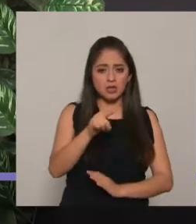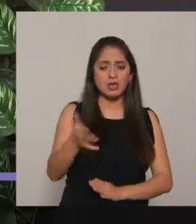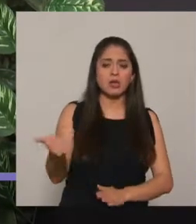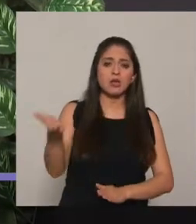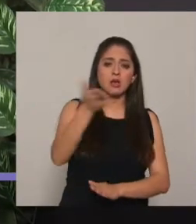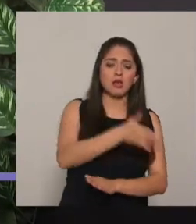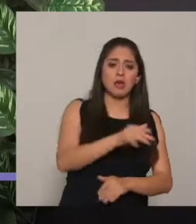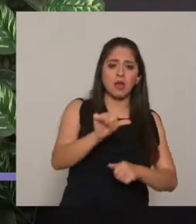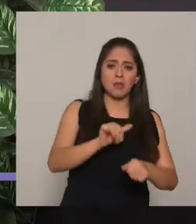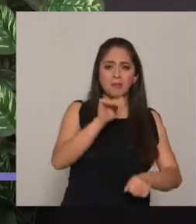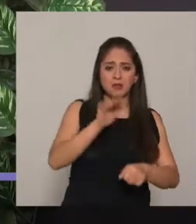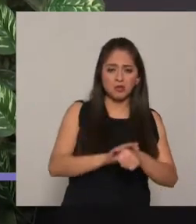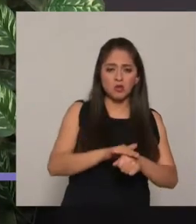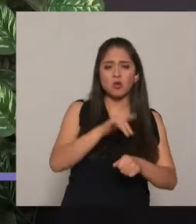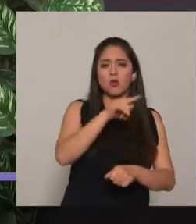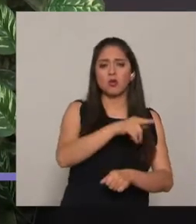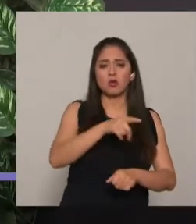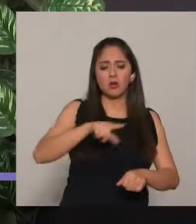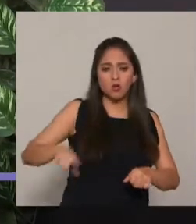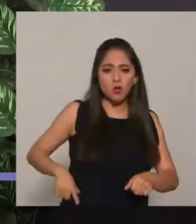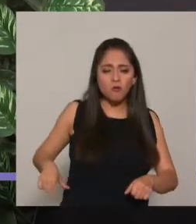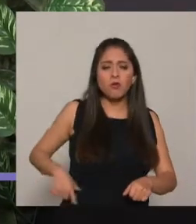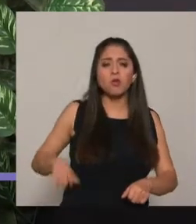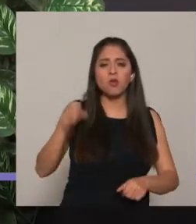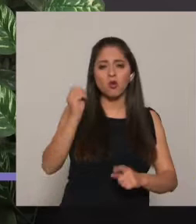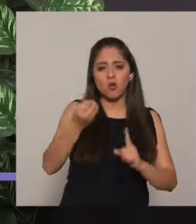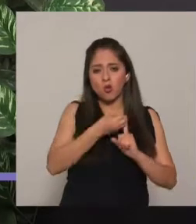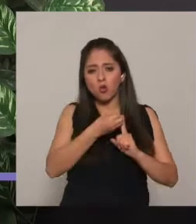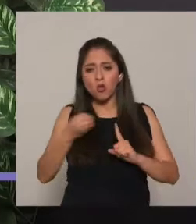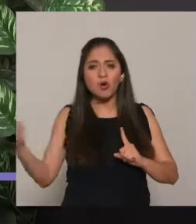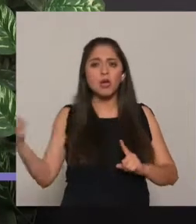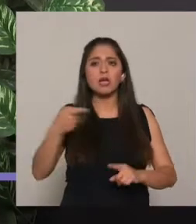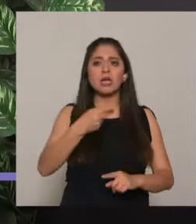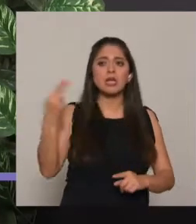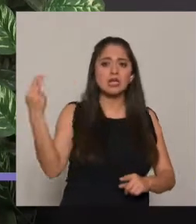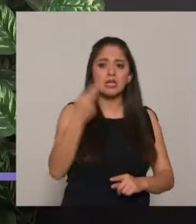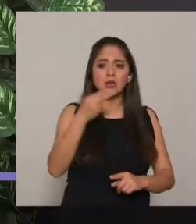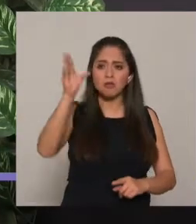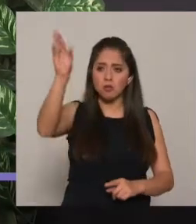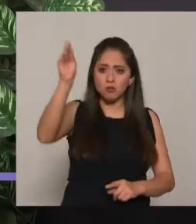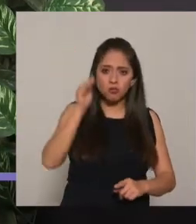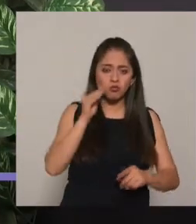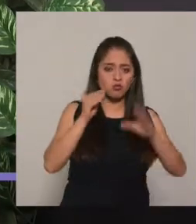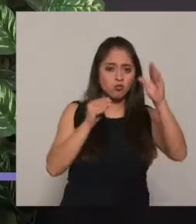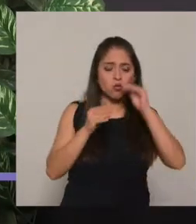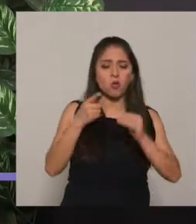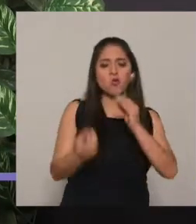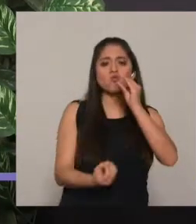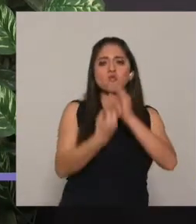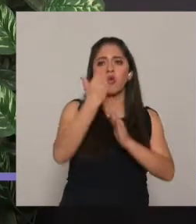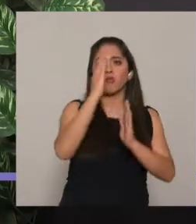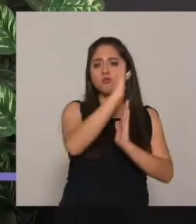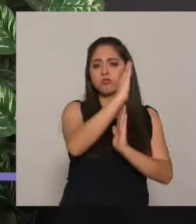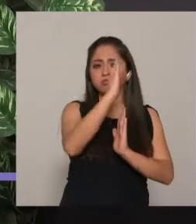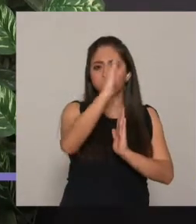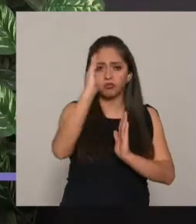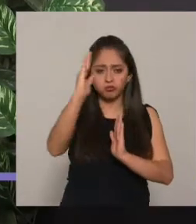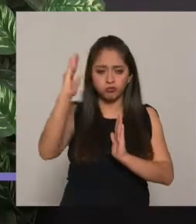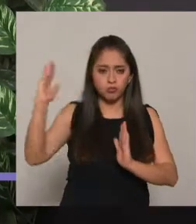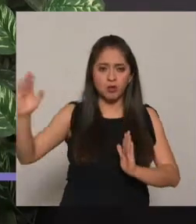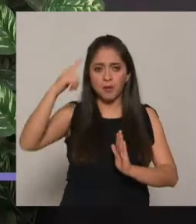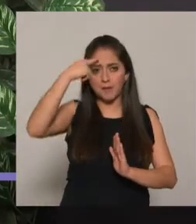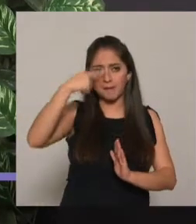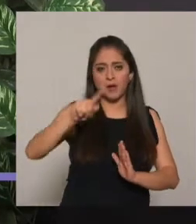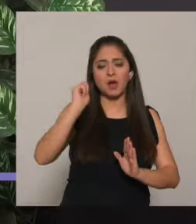una recuperación un poco desordenada porque necesitaba recuperar espacio para montar nuevos anaqueles y de esa forma ordenar los